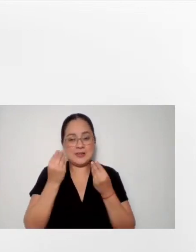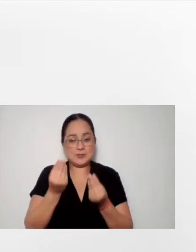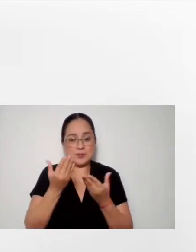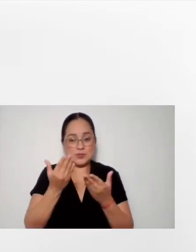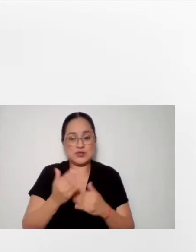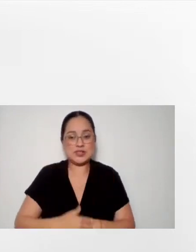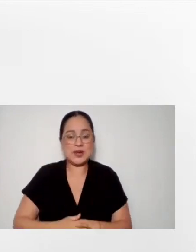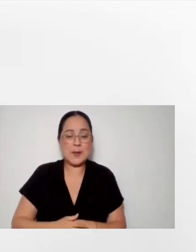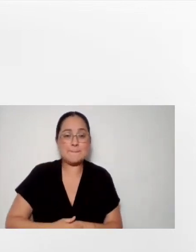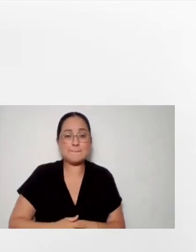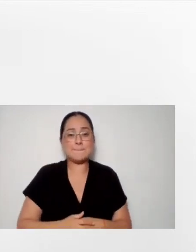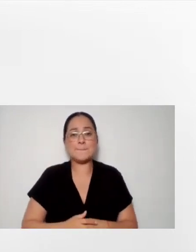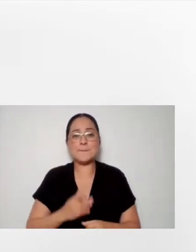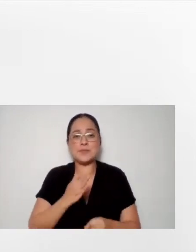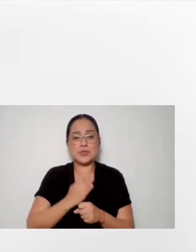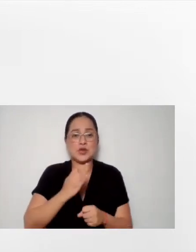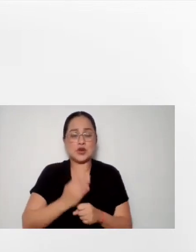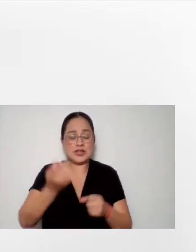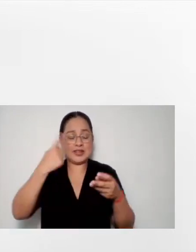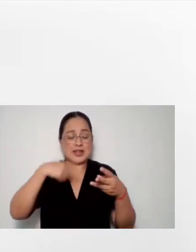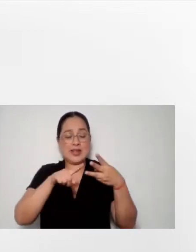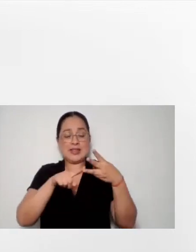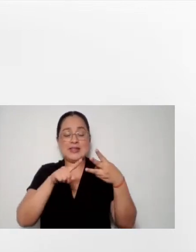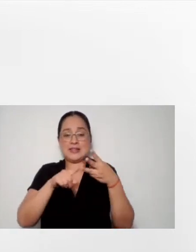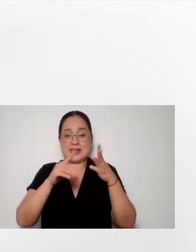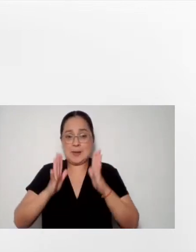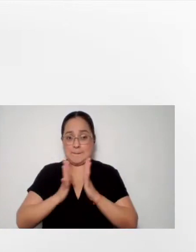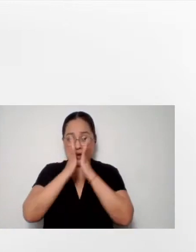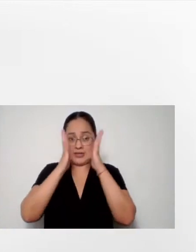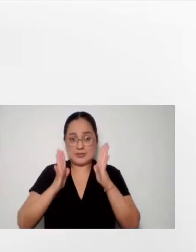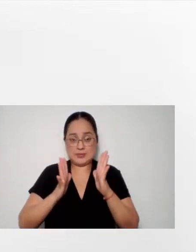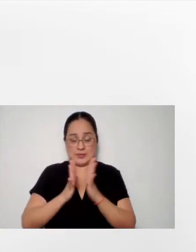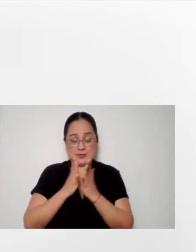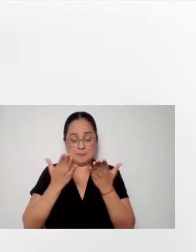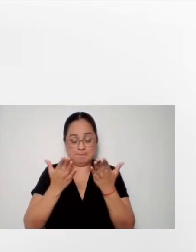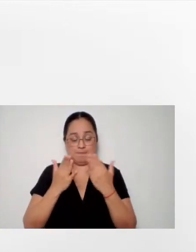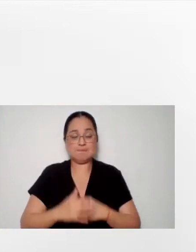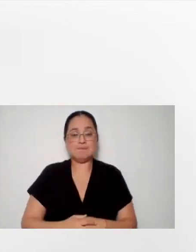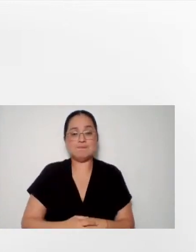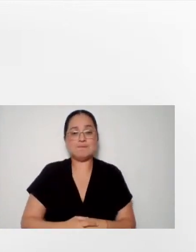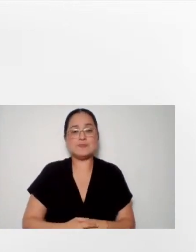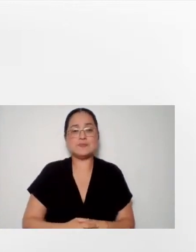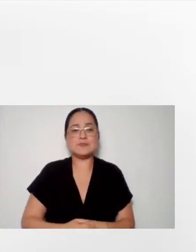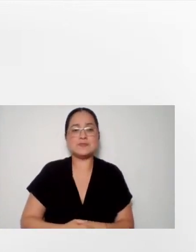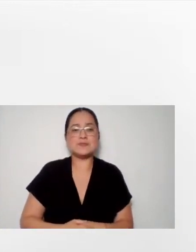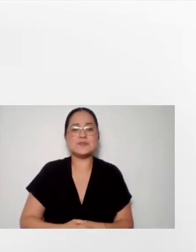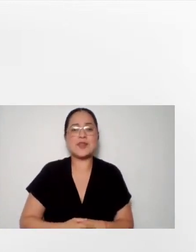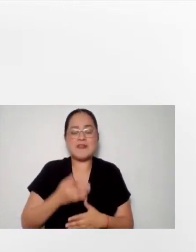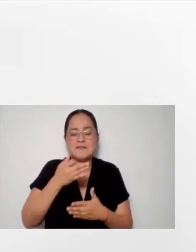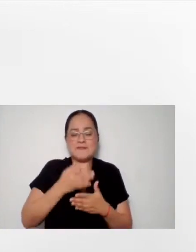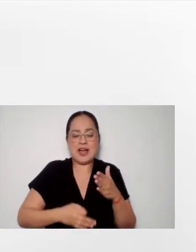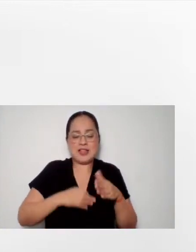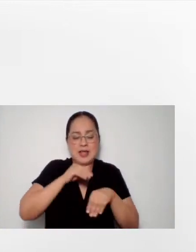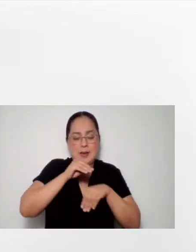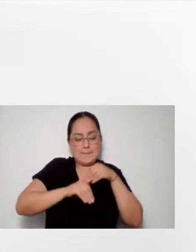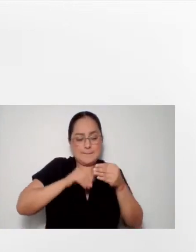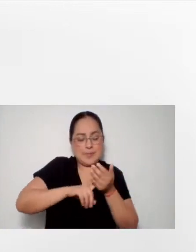Y ahorita me gustaría empezar con la tercera ronda respecto a qué falta por definir